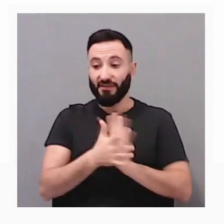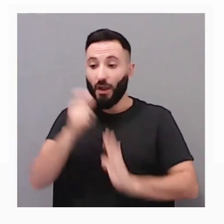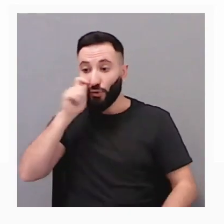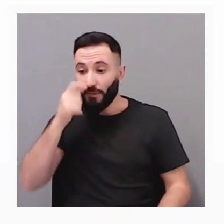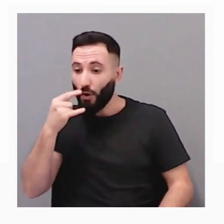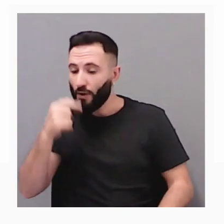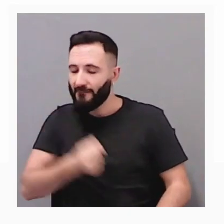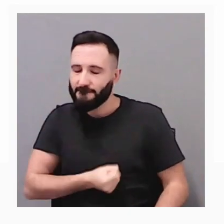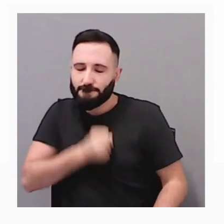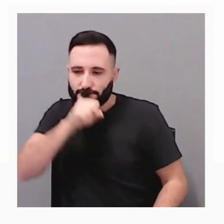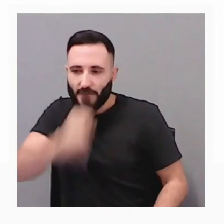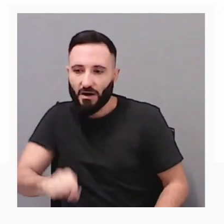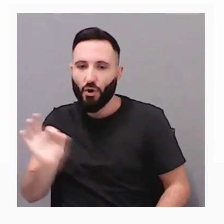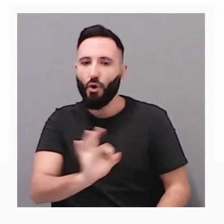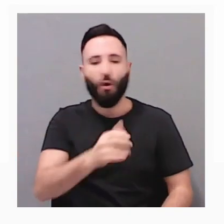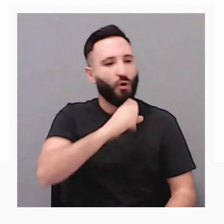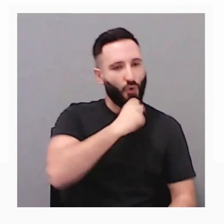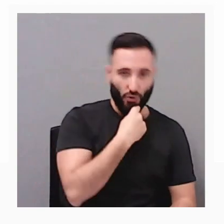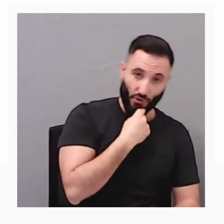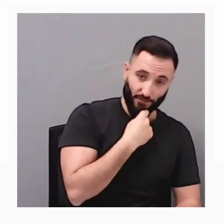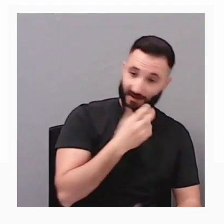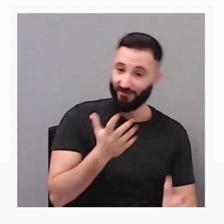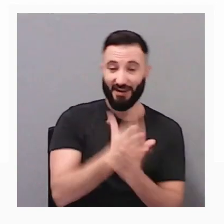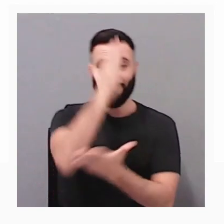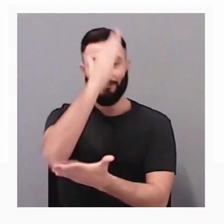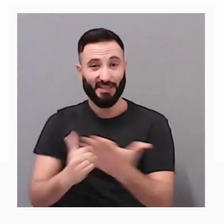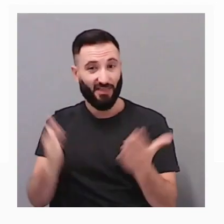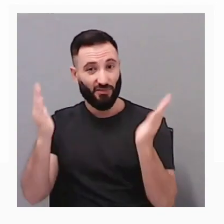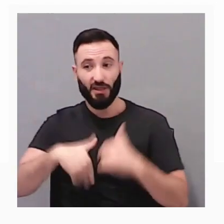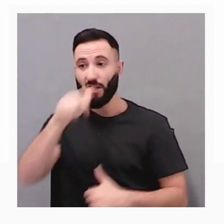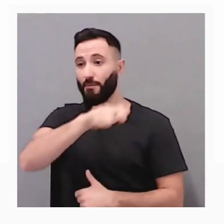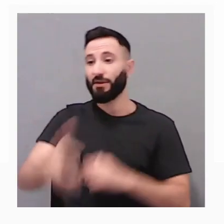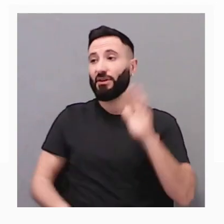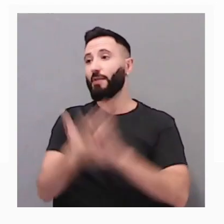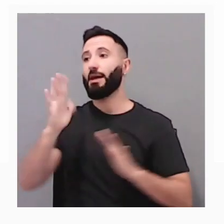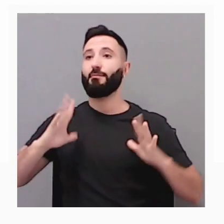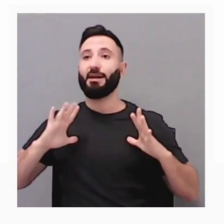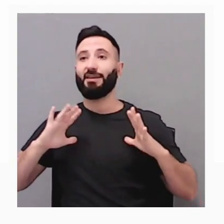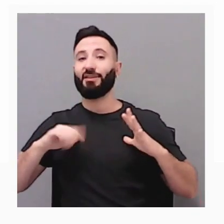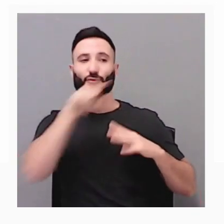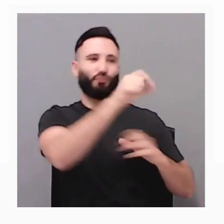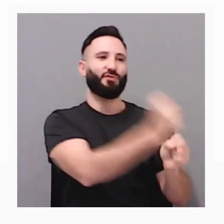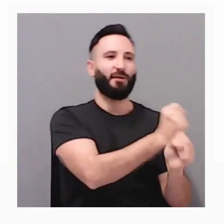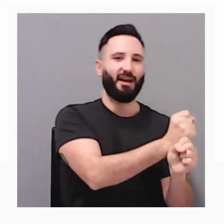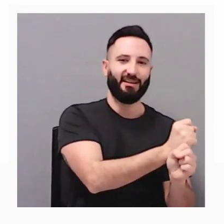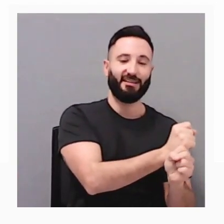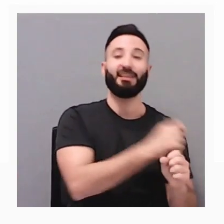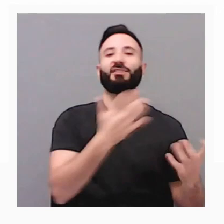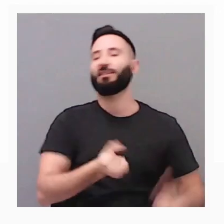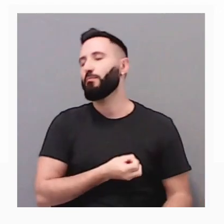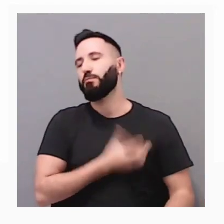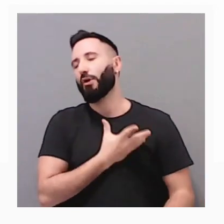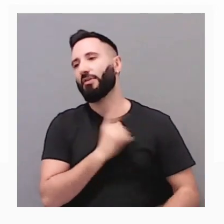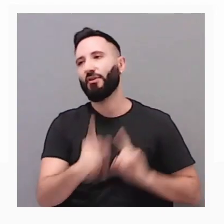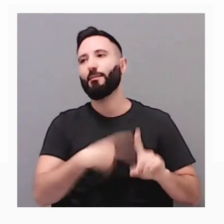o se odia y no hay término medio. Cuando todo el mundo está de vacaciones, tú estás trabajando y hay que tener, pues eso, mucha vocación y mucha